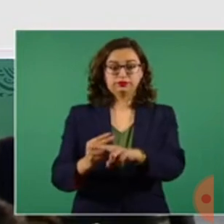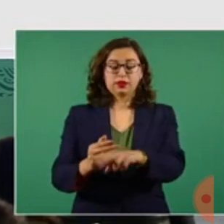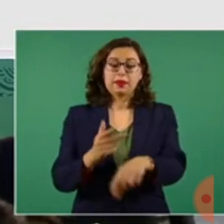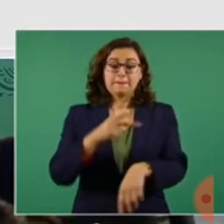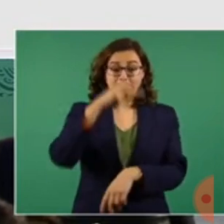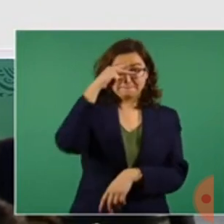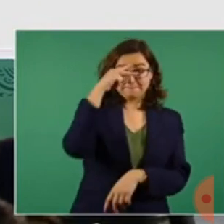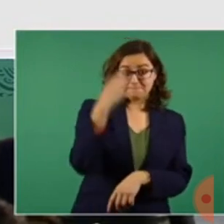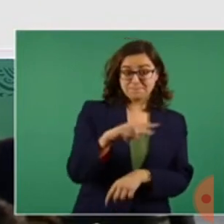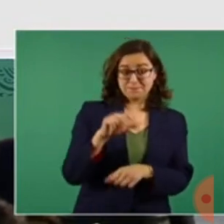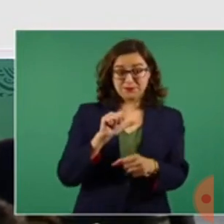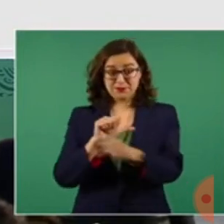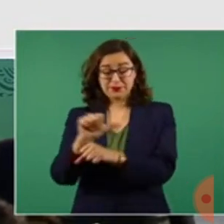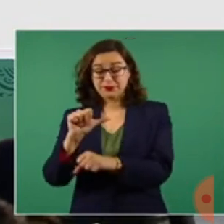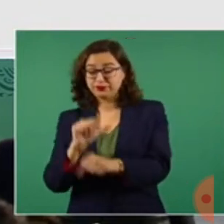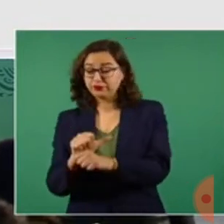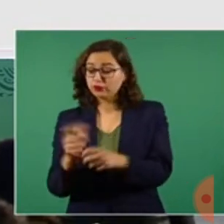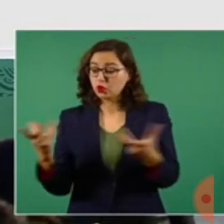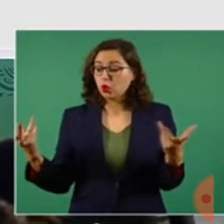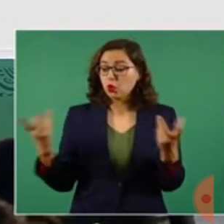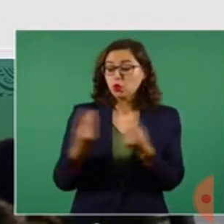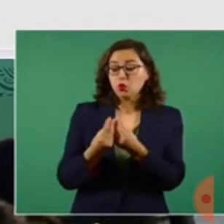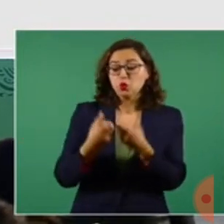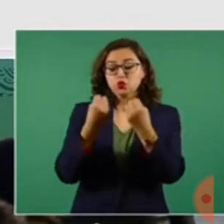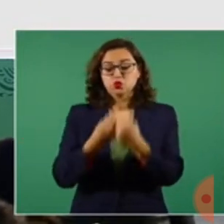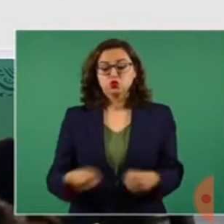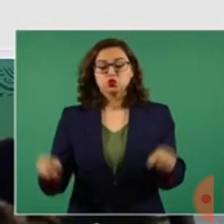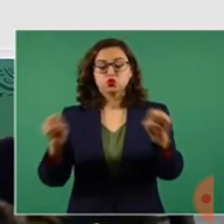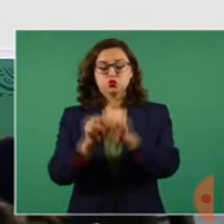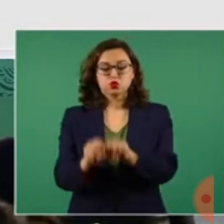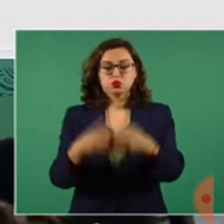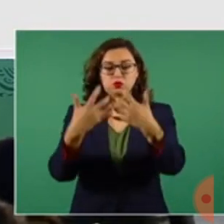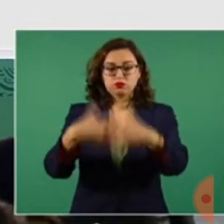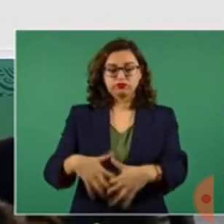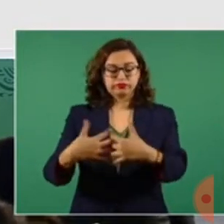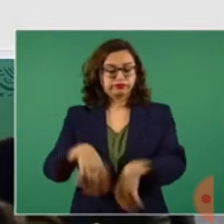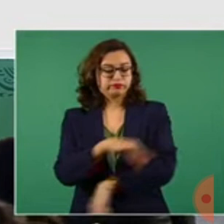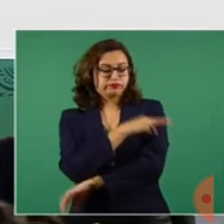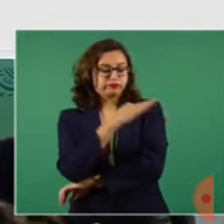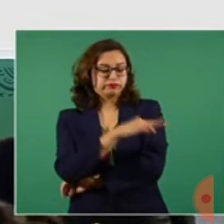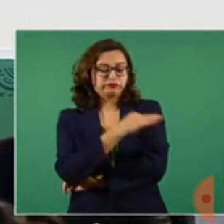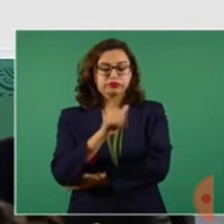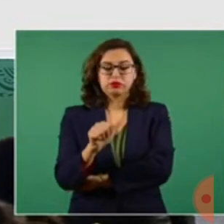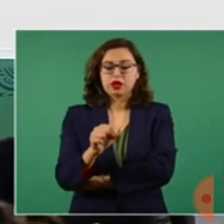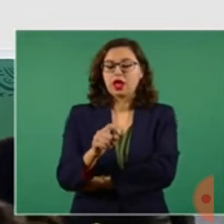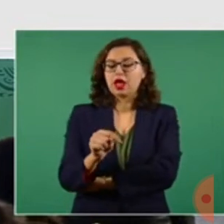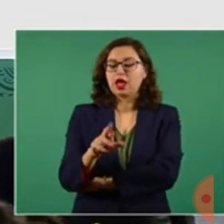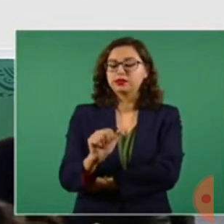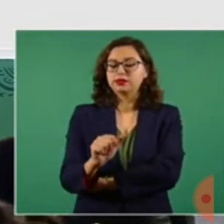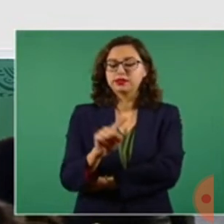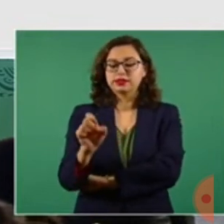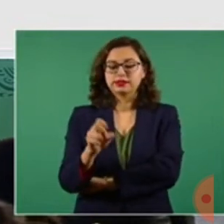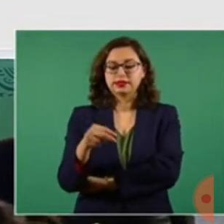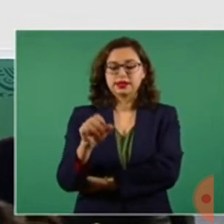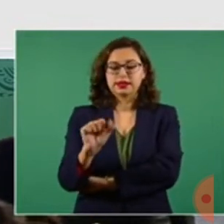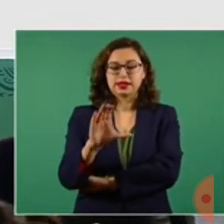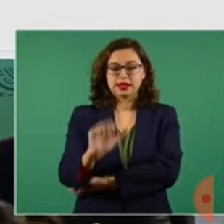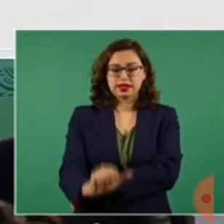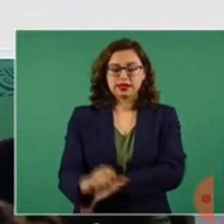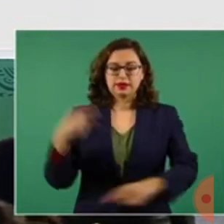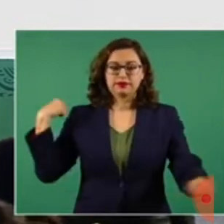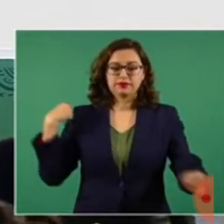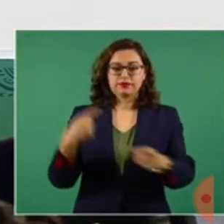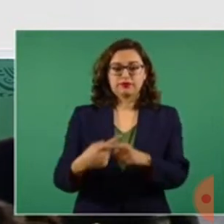Argentina para la producción de la vacuna AstraZeneca. A un año se han entregado